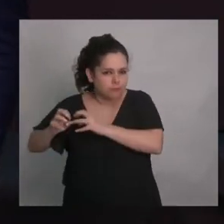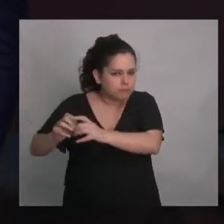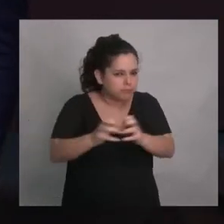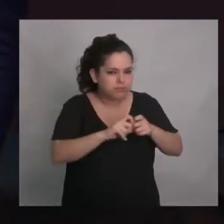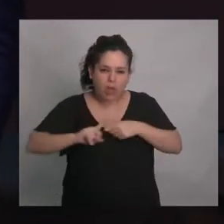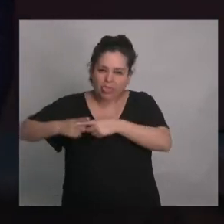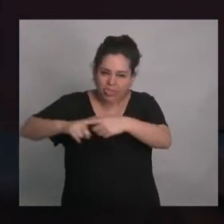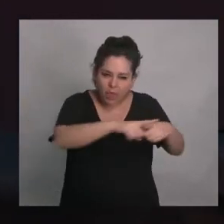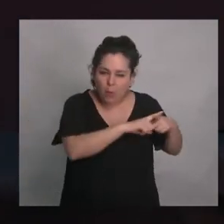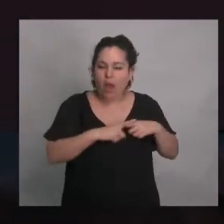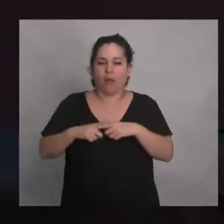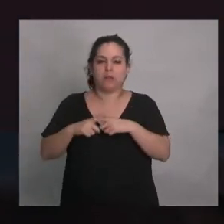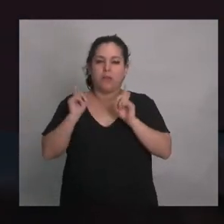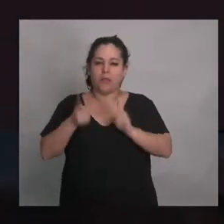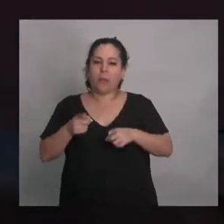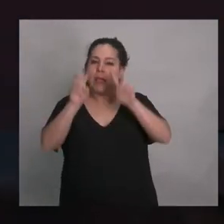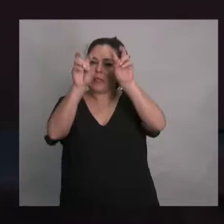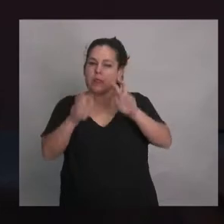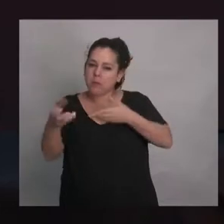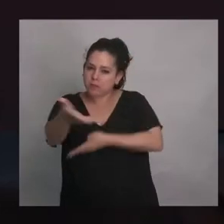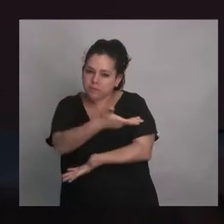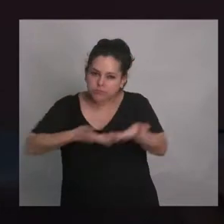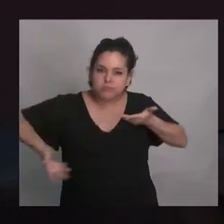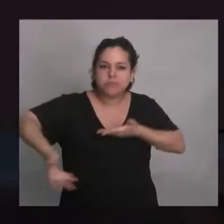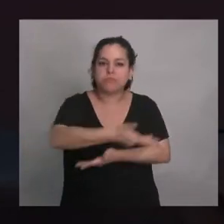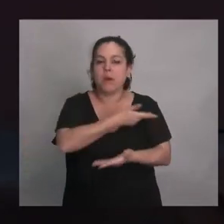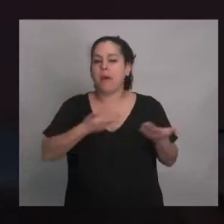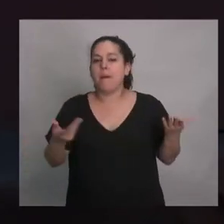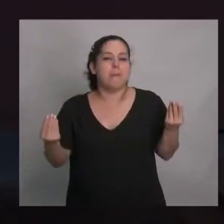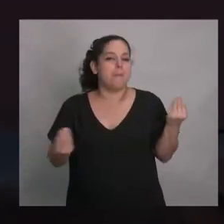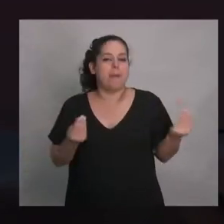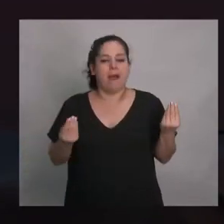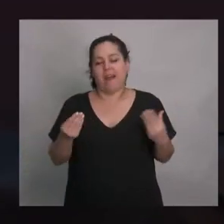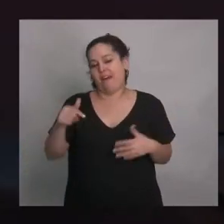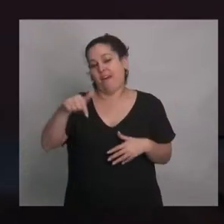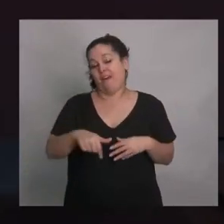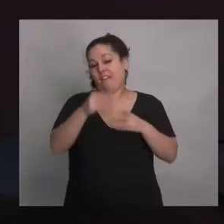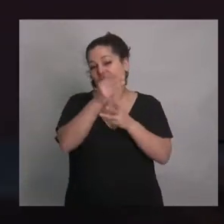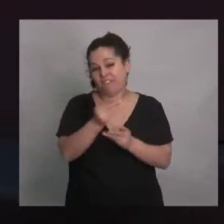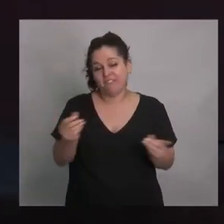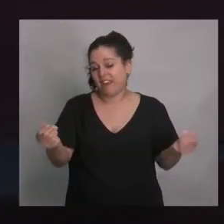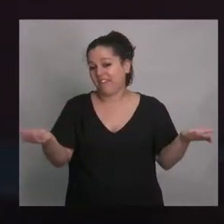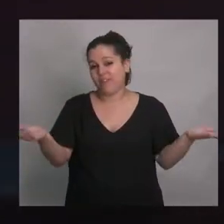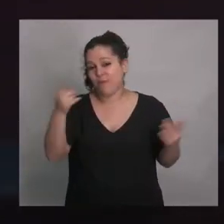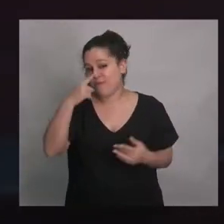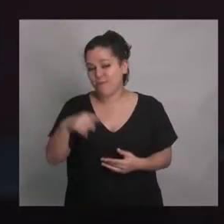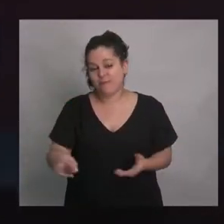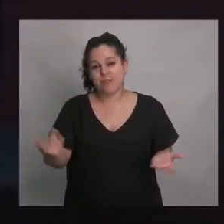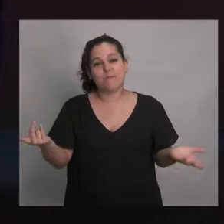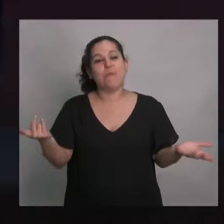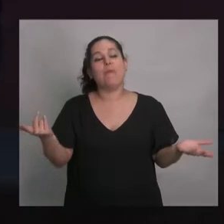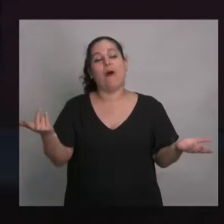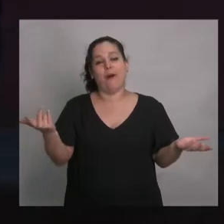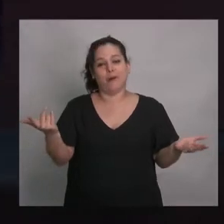de intercambio para realizar una una